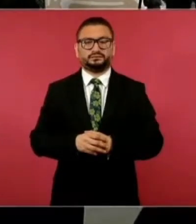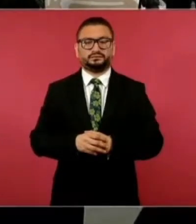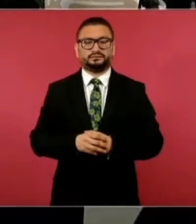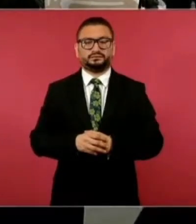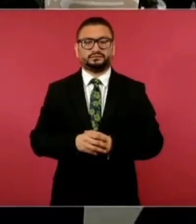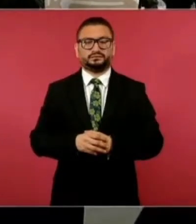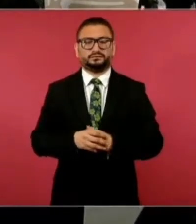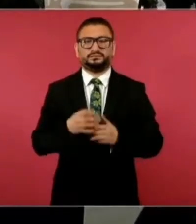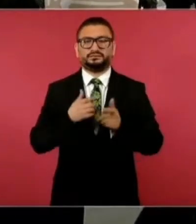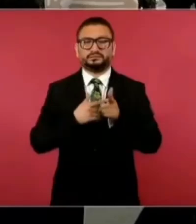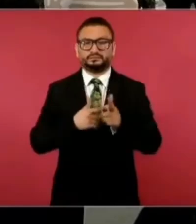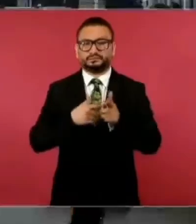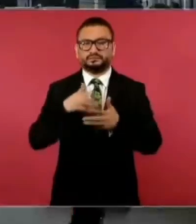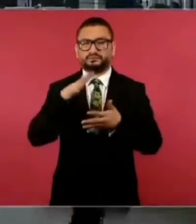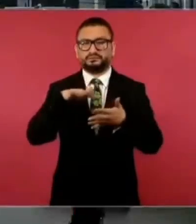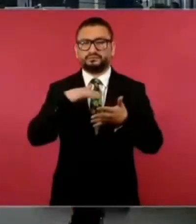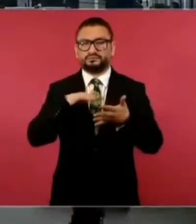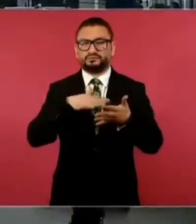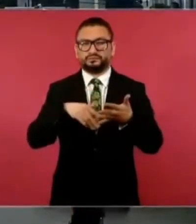es un juicio.